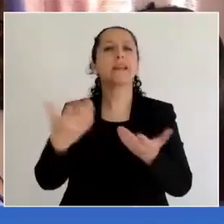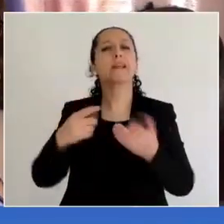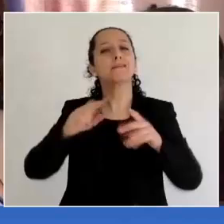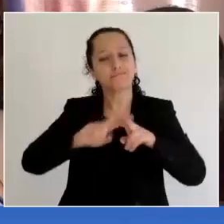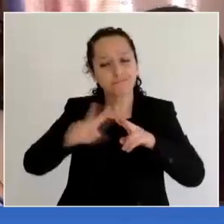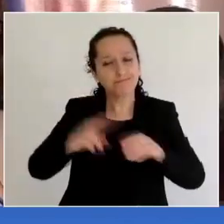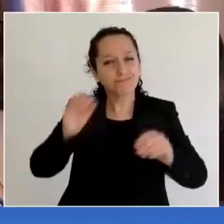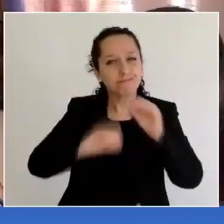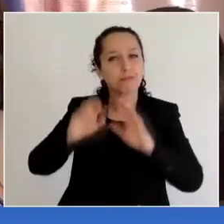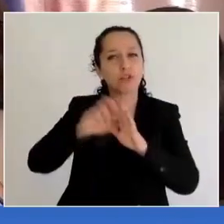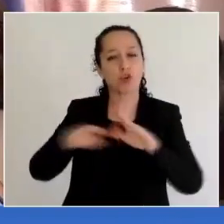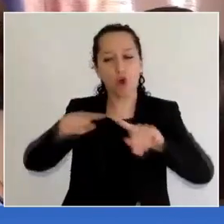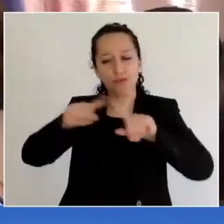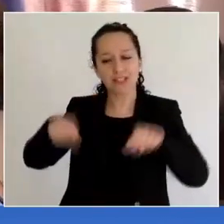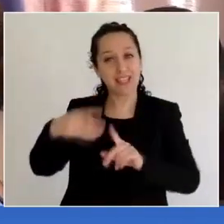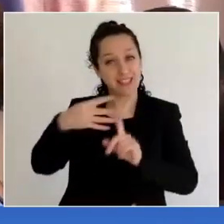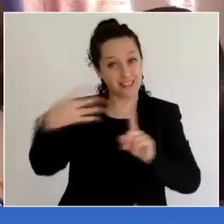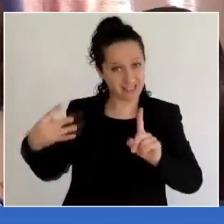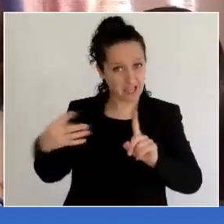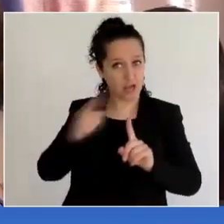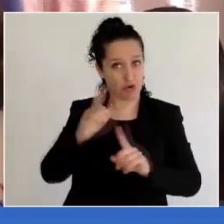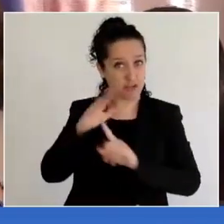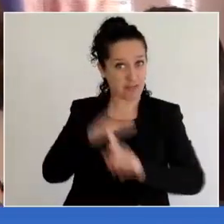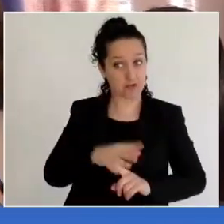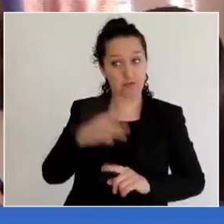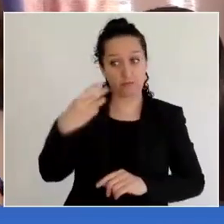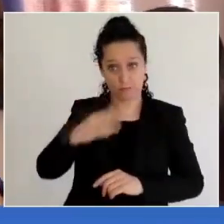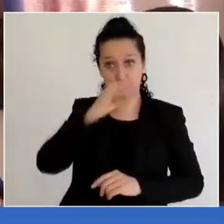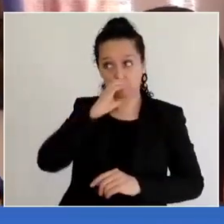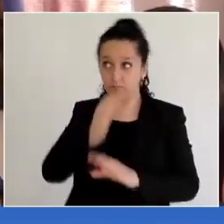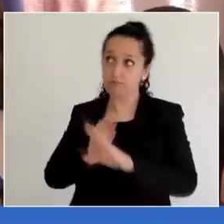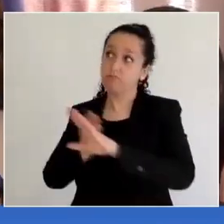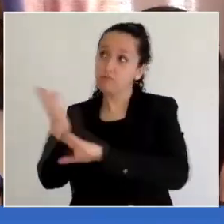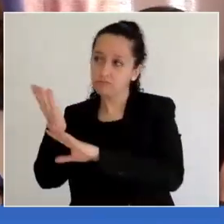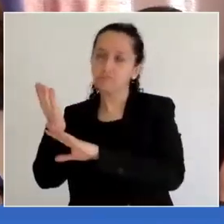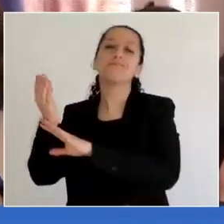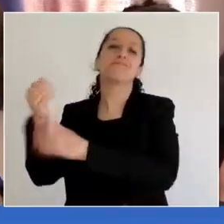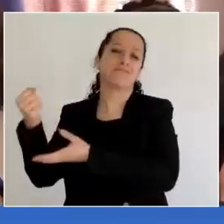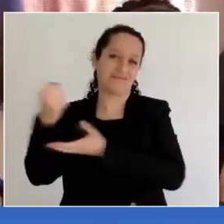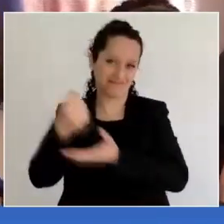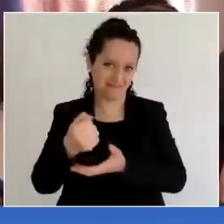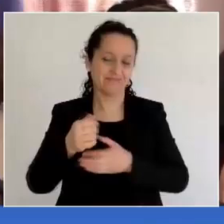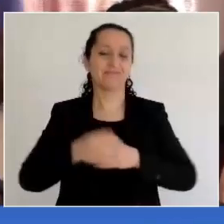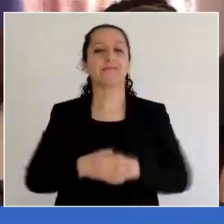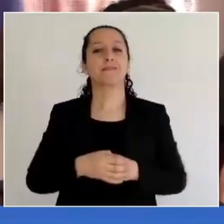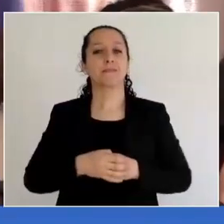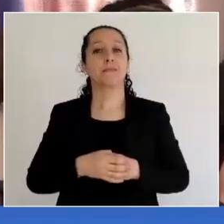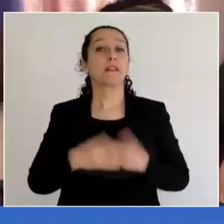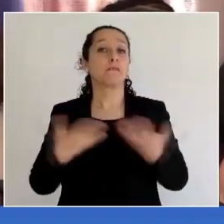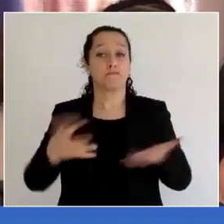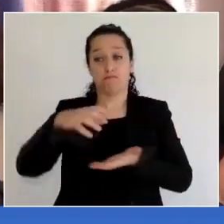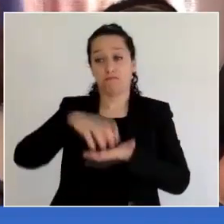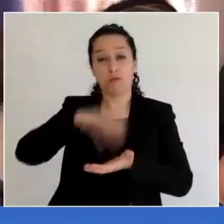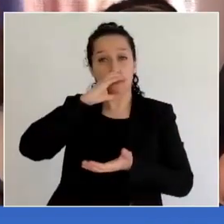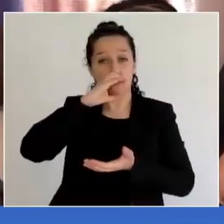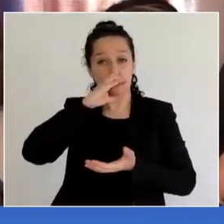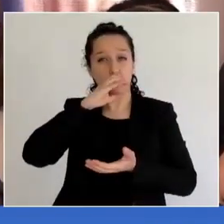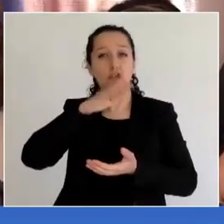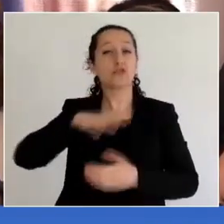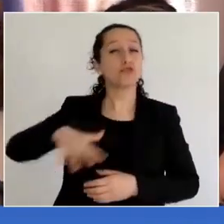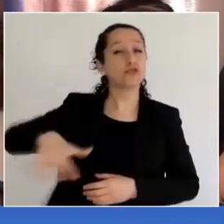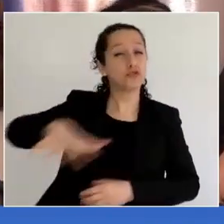la Oficina de la Diversidad y No Discriminación de la Municipalidad de Concepción. Nuestra comuna es la